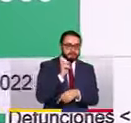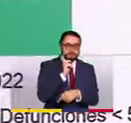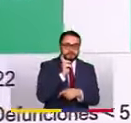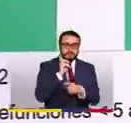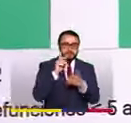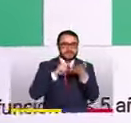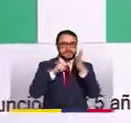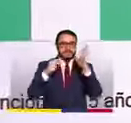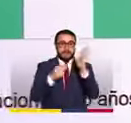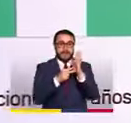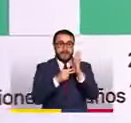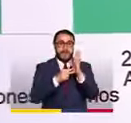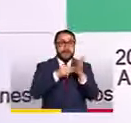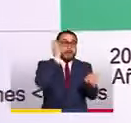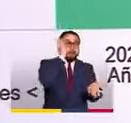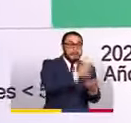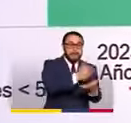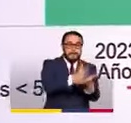30%